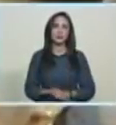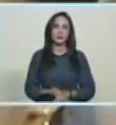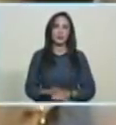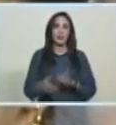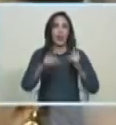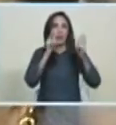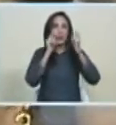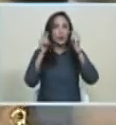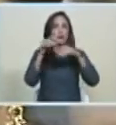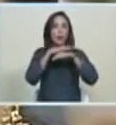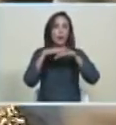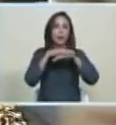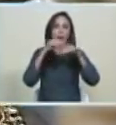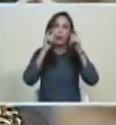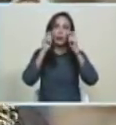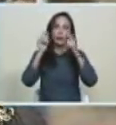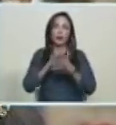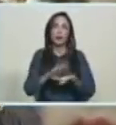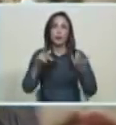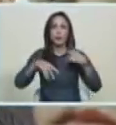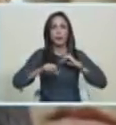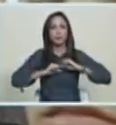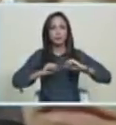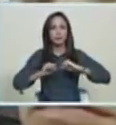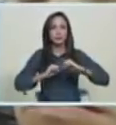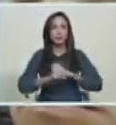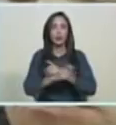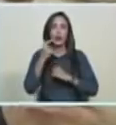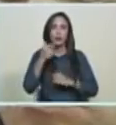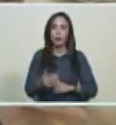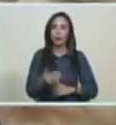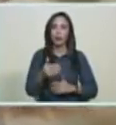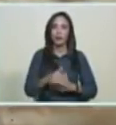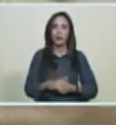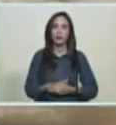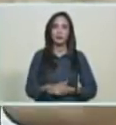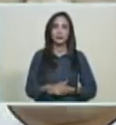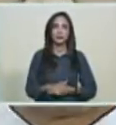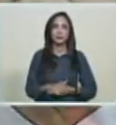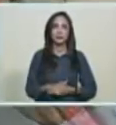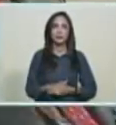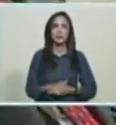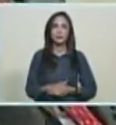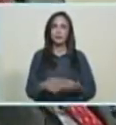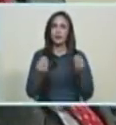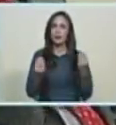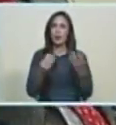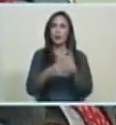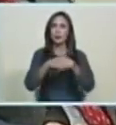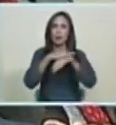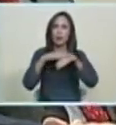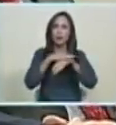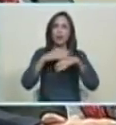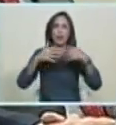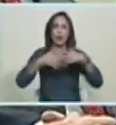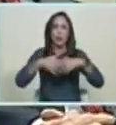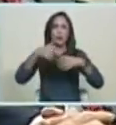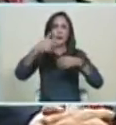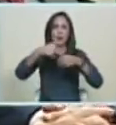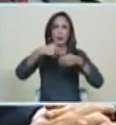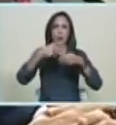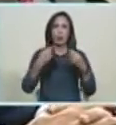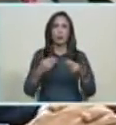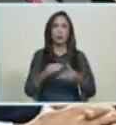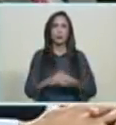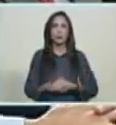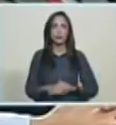de Turismo para el desarrollo de unos motores fundamentales. Y así tenemos Ministerio de Petróleo